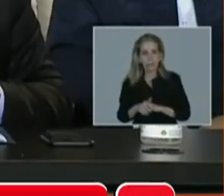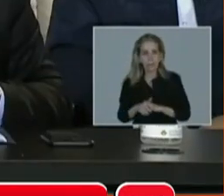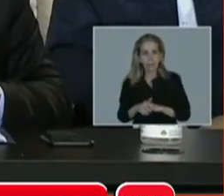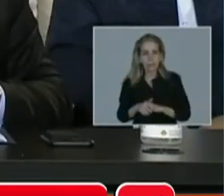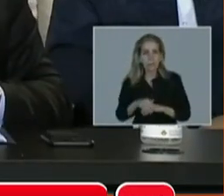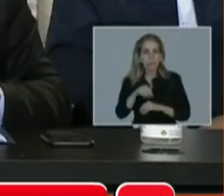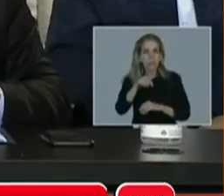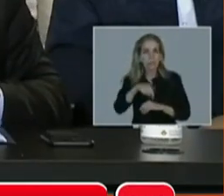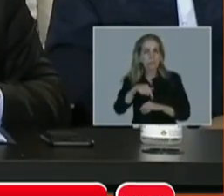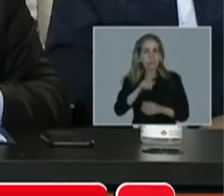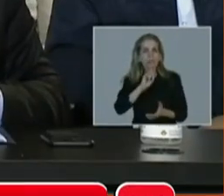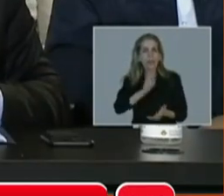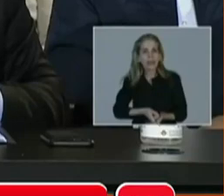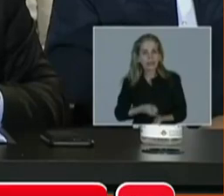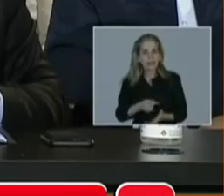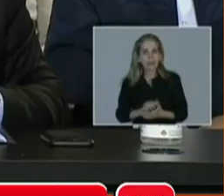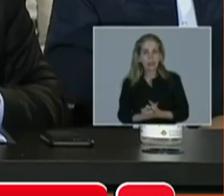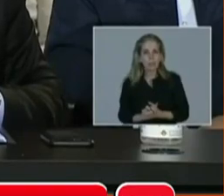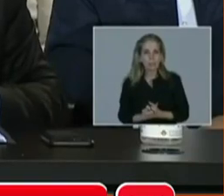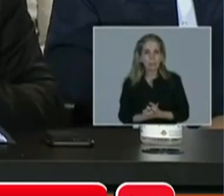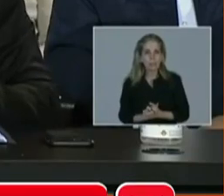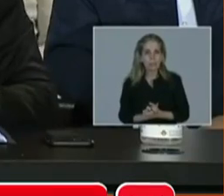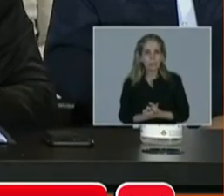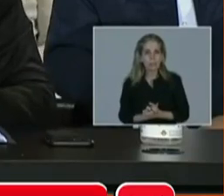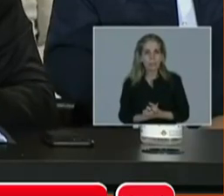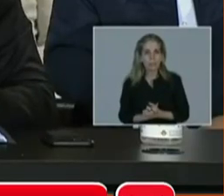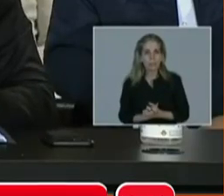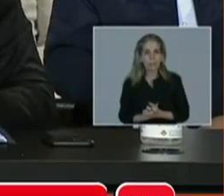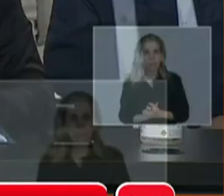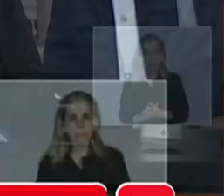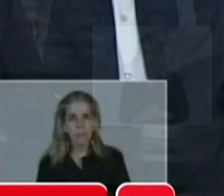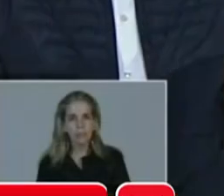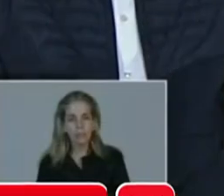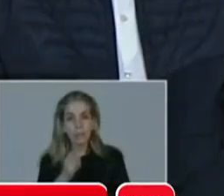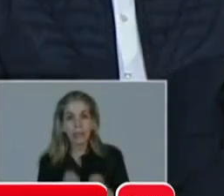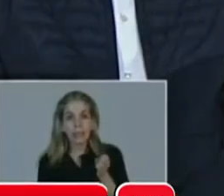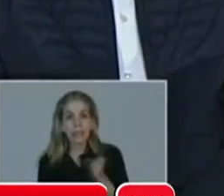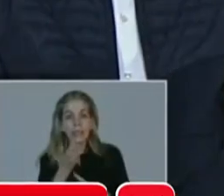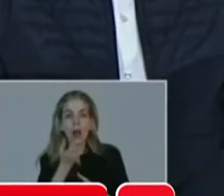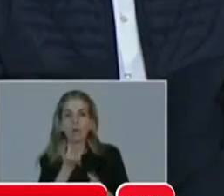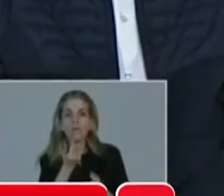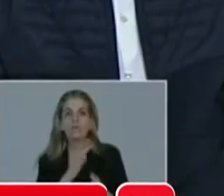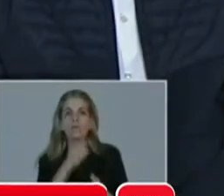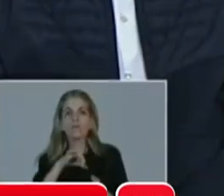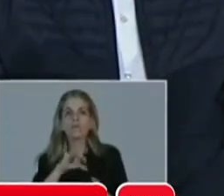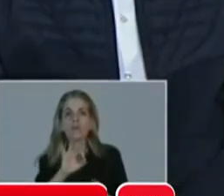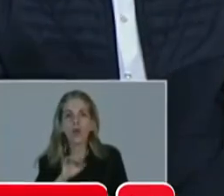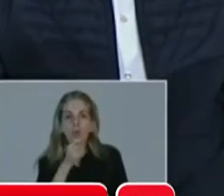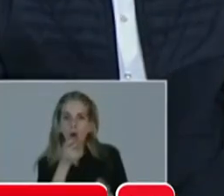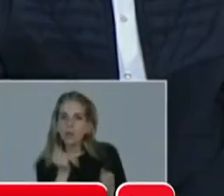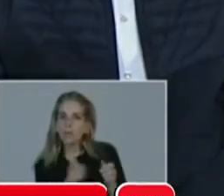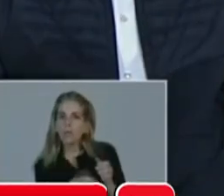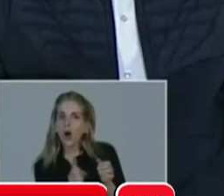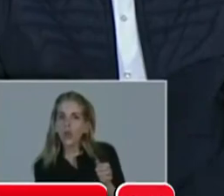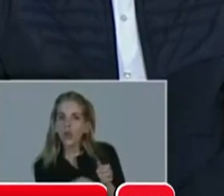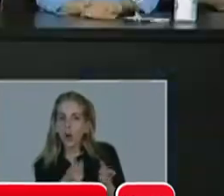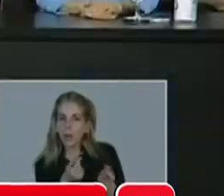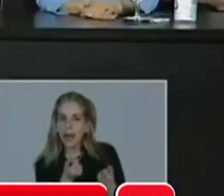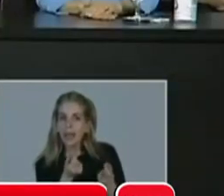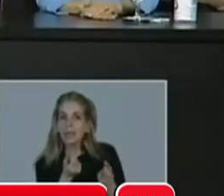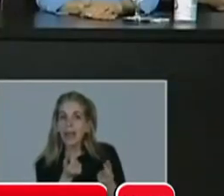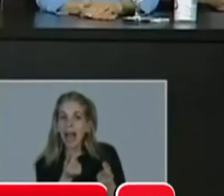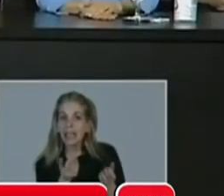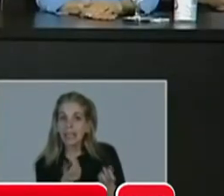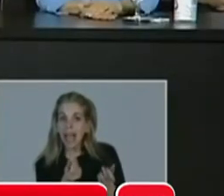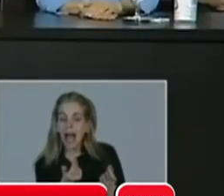hay responsabilidad política? Tercero, el contexto. Hace 3 meses que hay una pelea